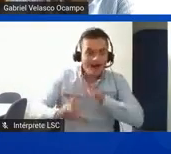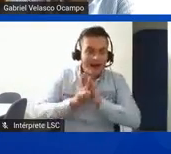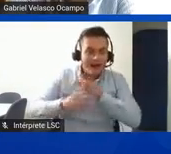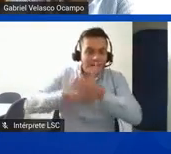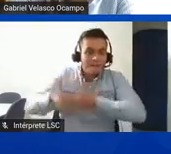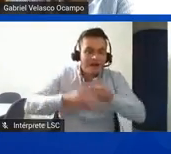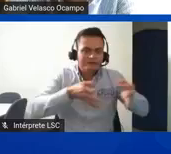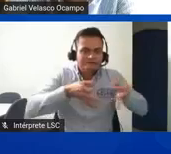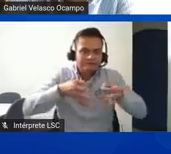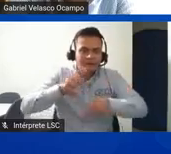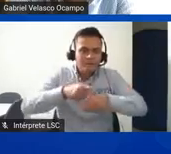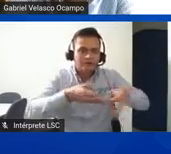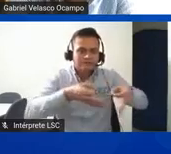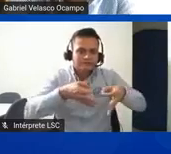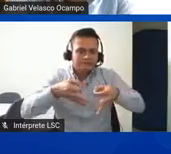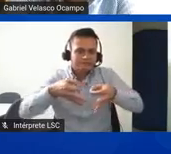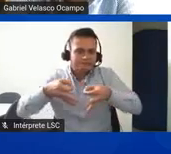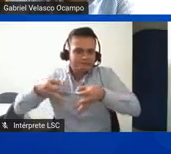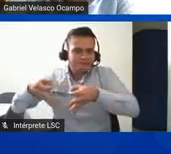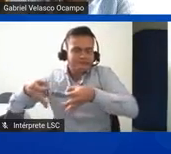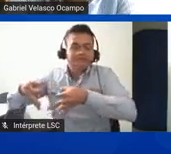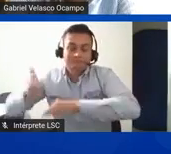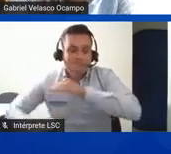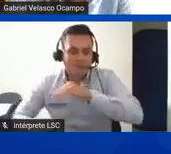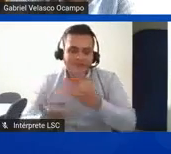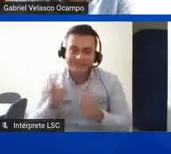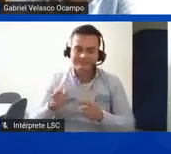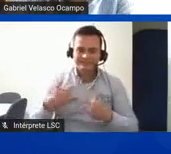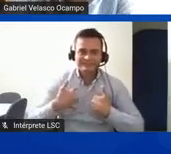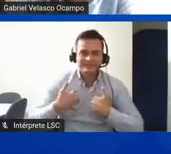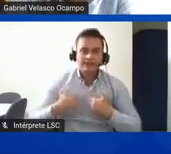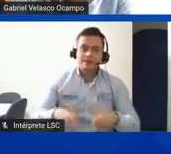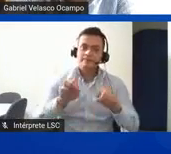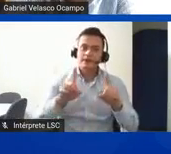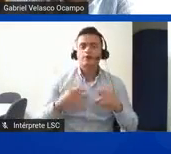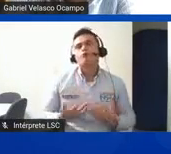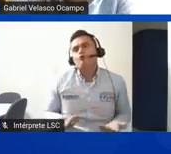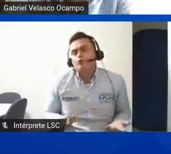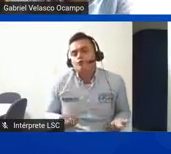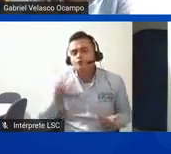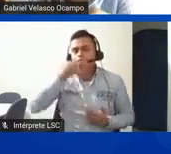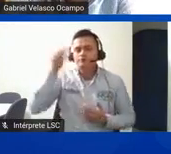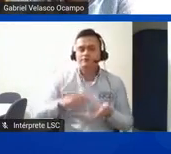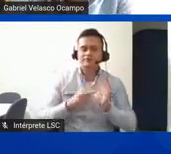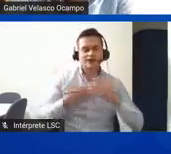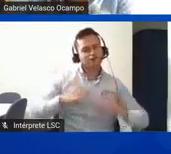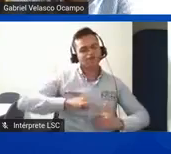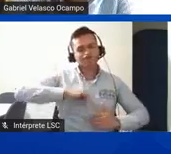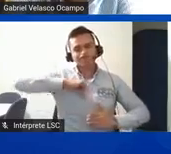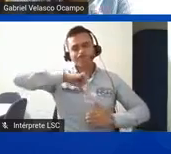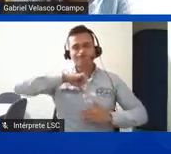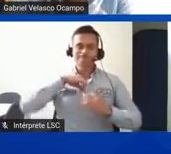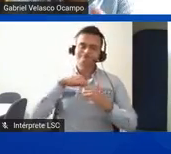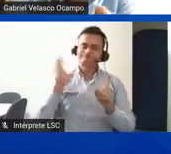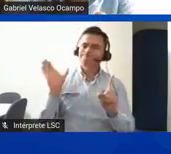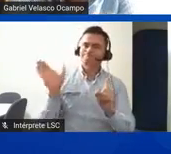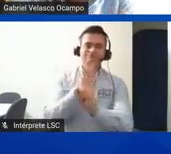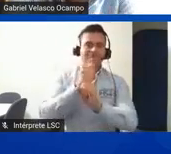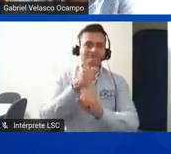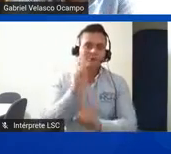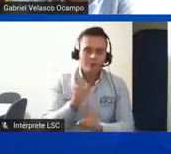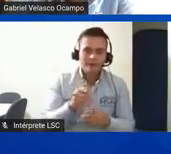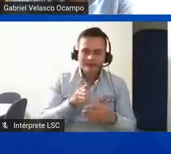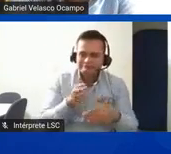estaba quedando, pero los mayores logros y los más bonitos y que lo dejan a uno más orgulloso son esos que tienen esas